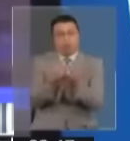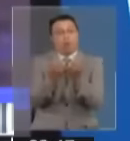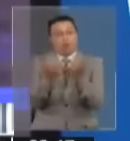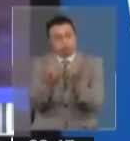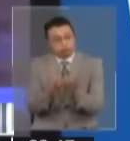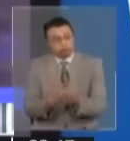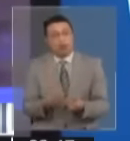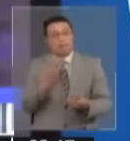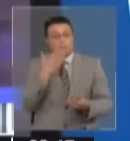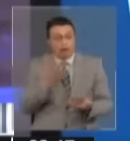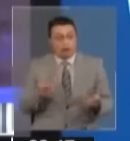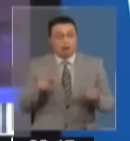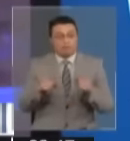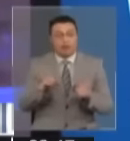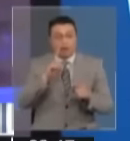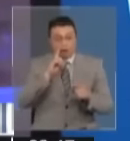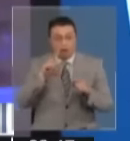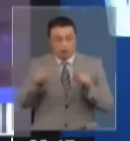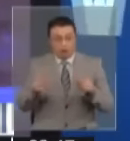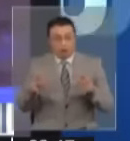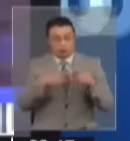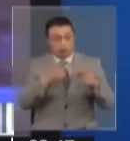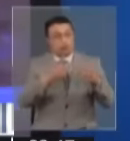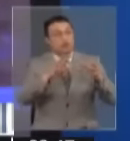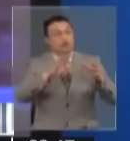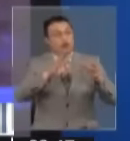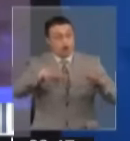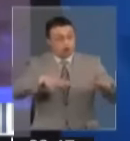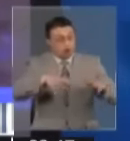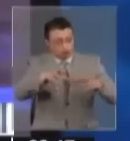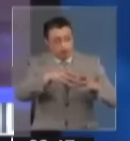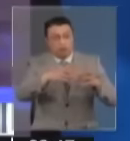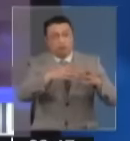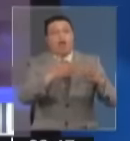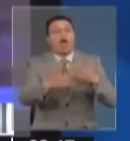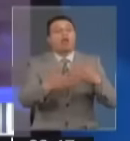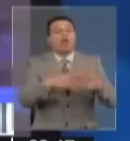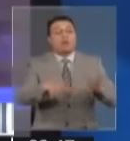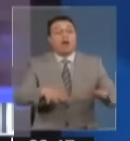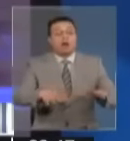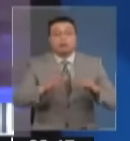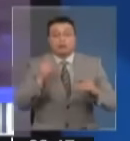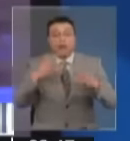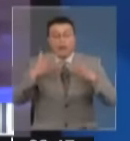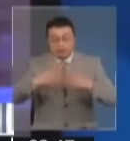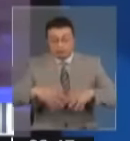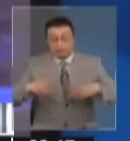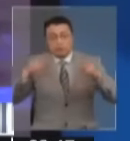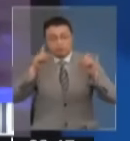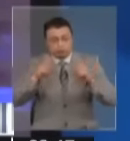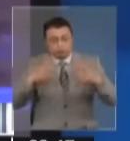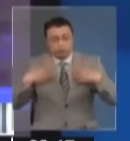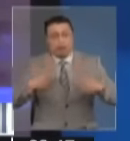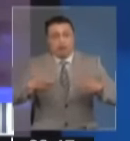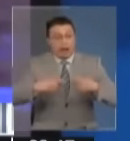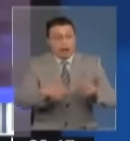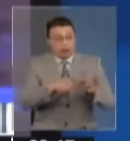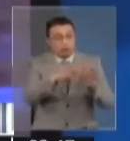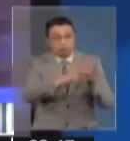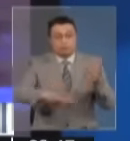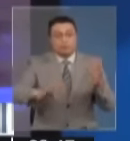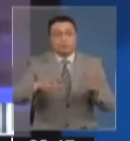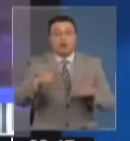un instrumental ahí que lo retiraron. No sé dónde está ese instrumental, esos equipos que estaban ahí. hay un gasto anual de